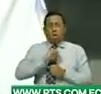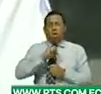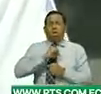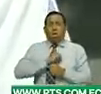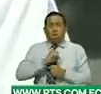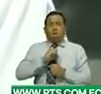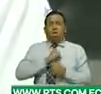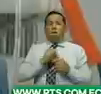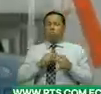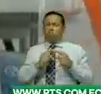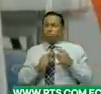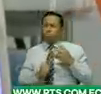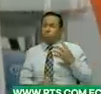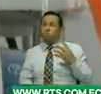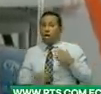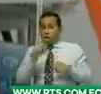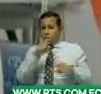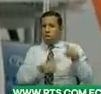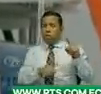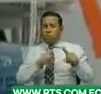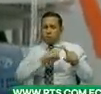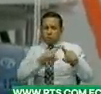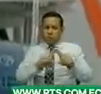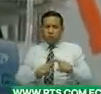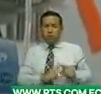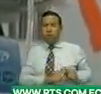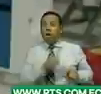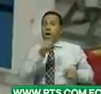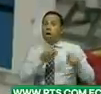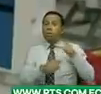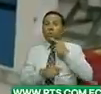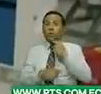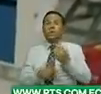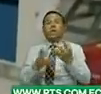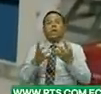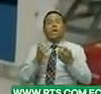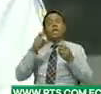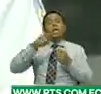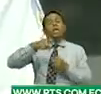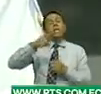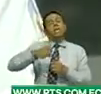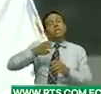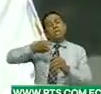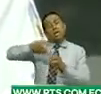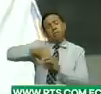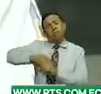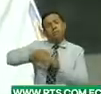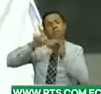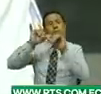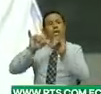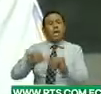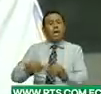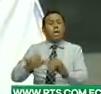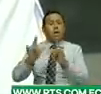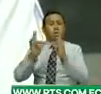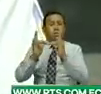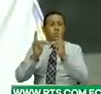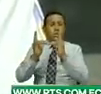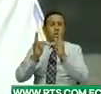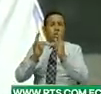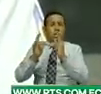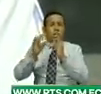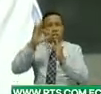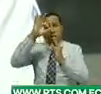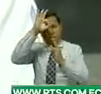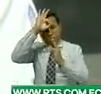y desaturan. Incluso también han llegado a requerir unidad de cuidados intensivos. Un pequeño número ha llegado con neumonía